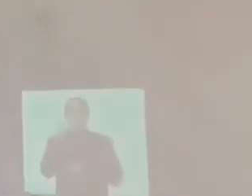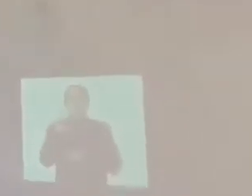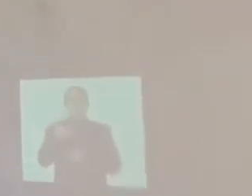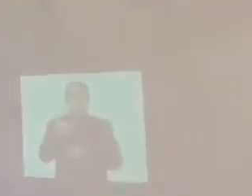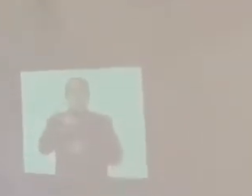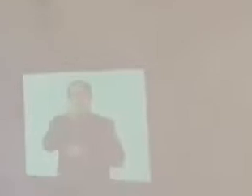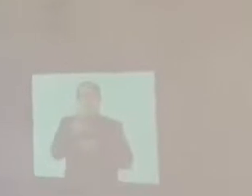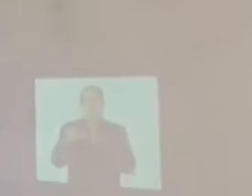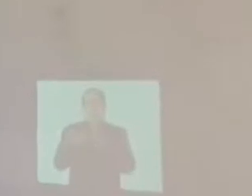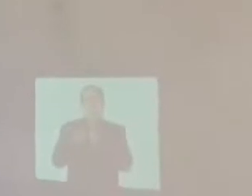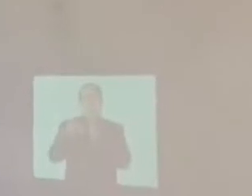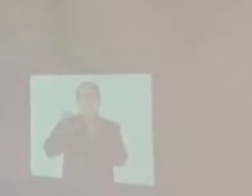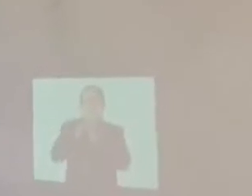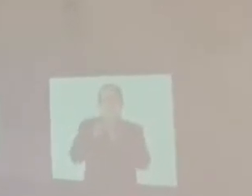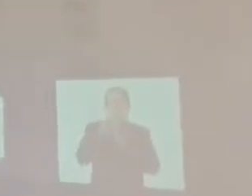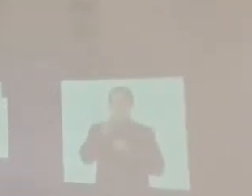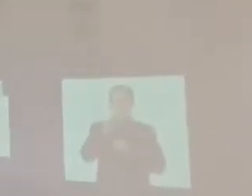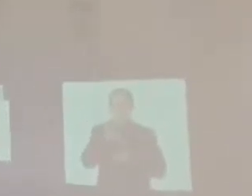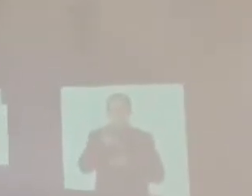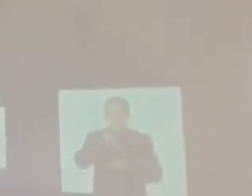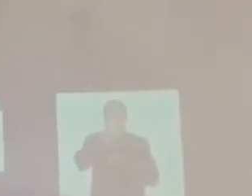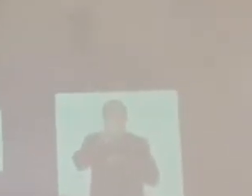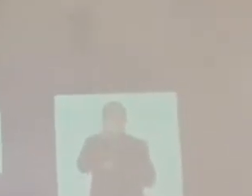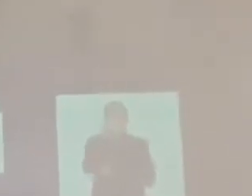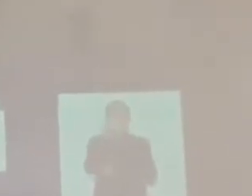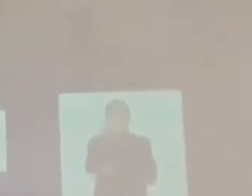se construyen jardines polinizadores.